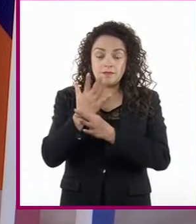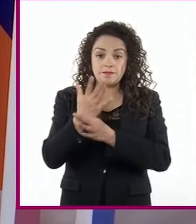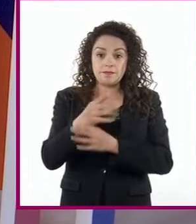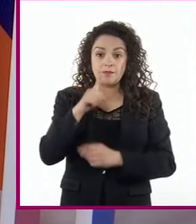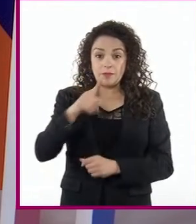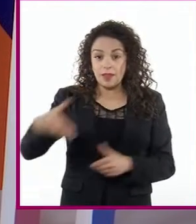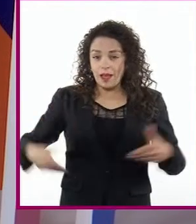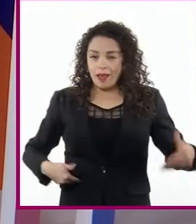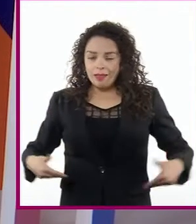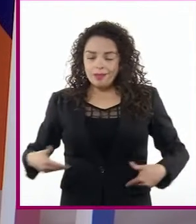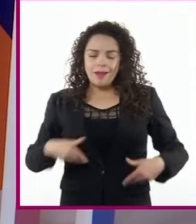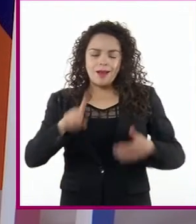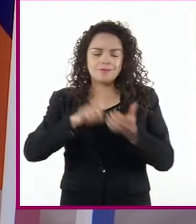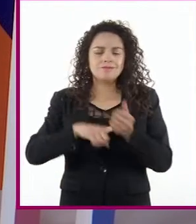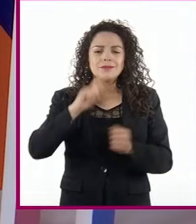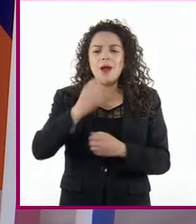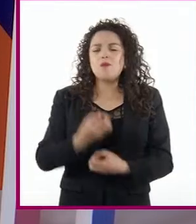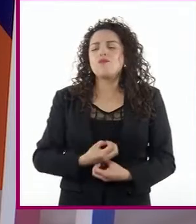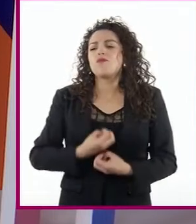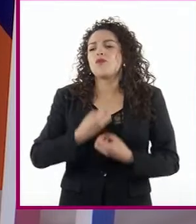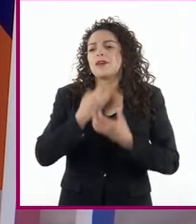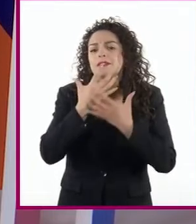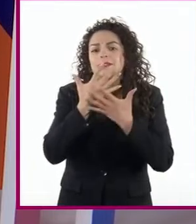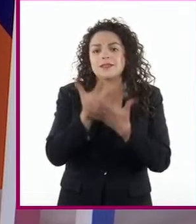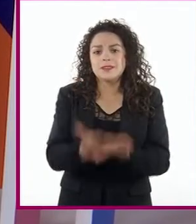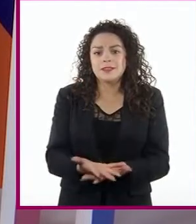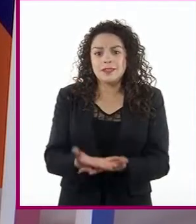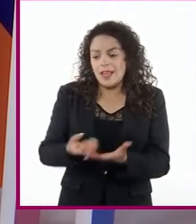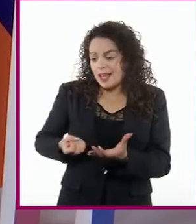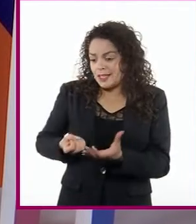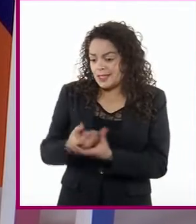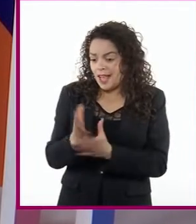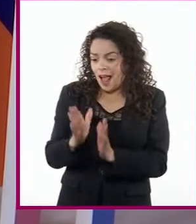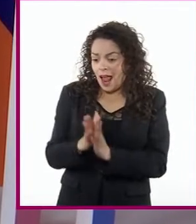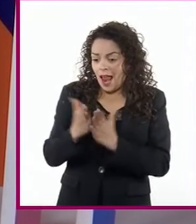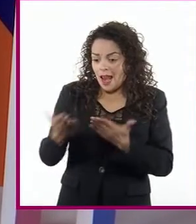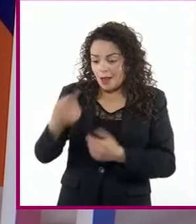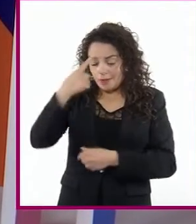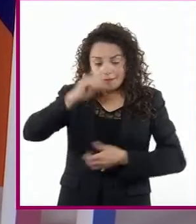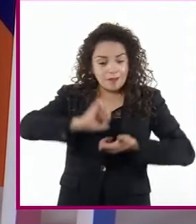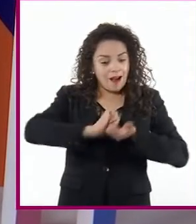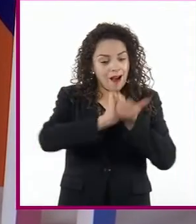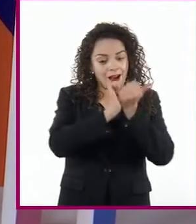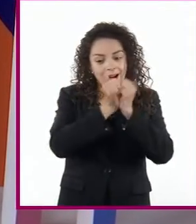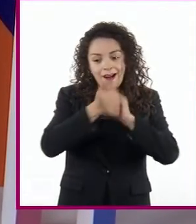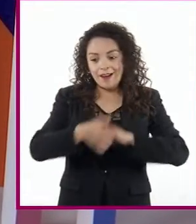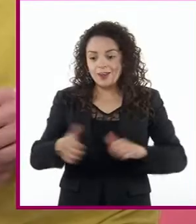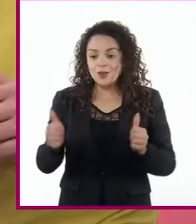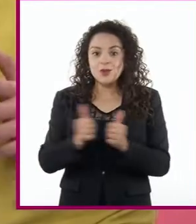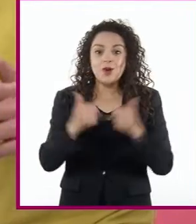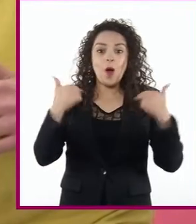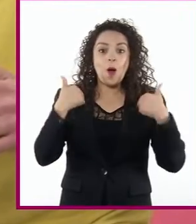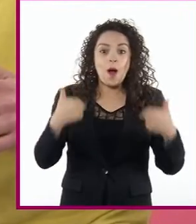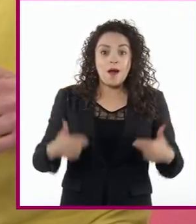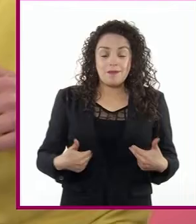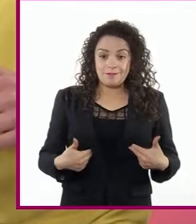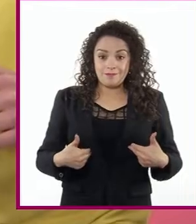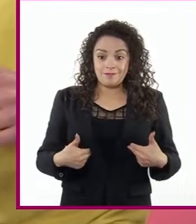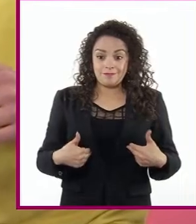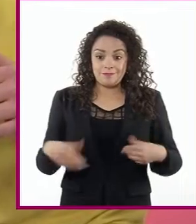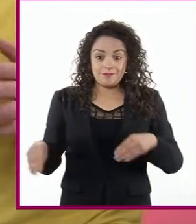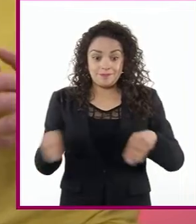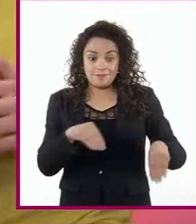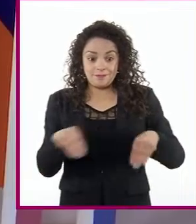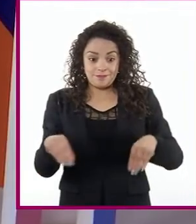es poesía que se sale del libro para hacerse humana. Vaya frase. ¿Qué es